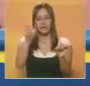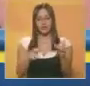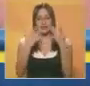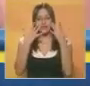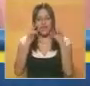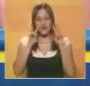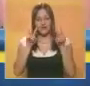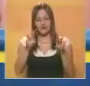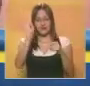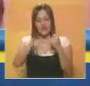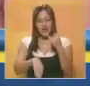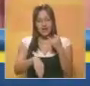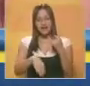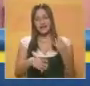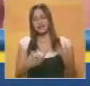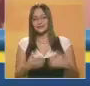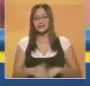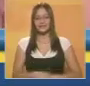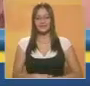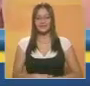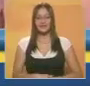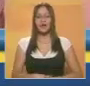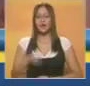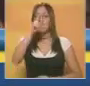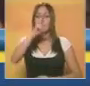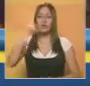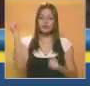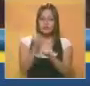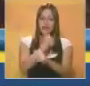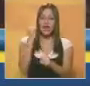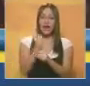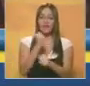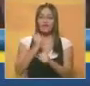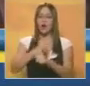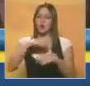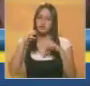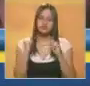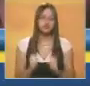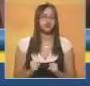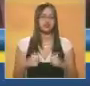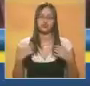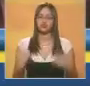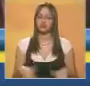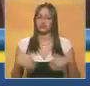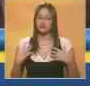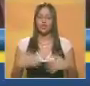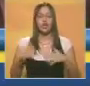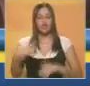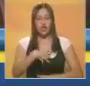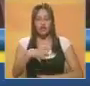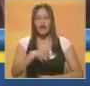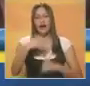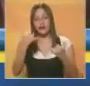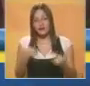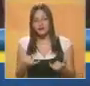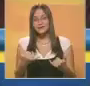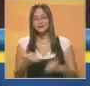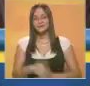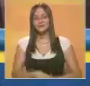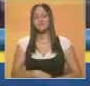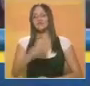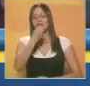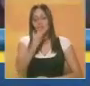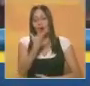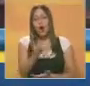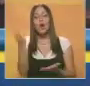el final porque inesperado. No, bueno, casi un año de trabajo, de arduo trabajo. Natalia del Mar deja una